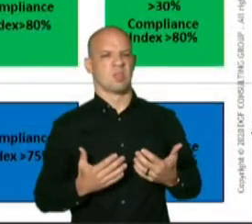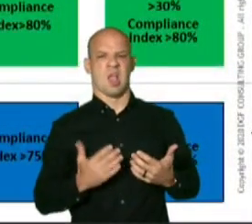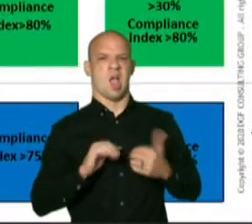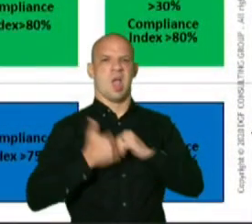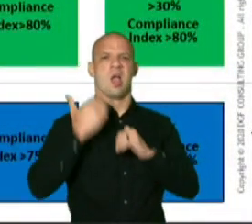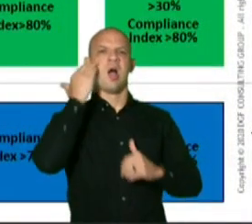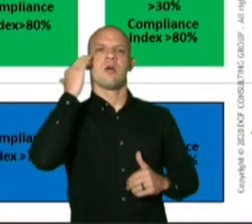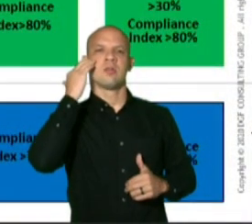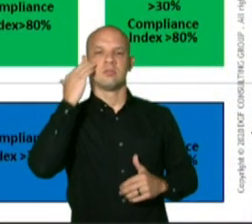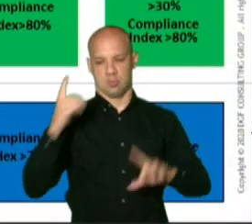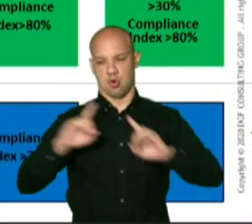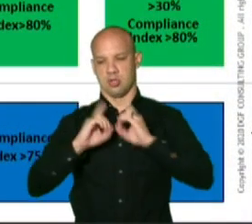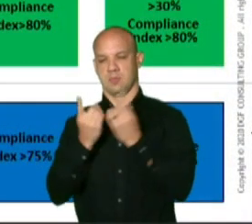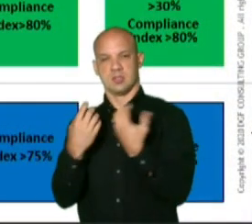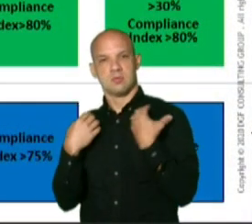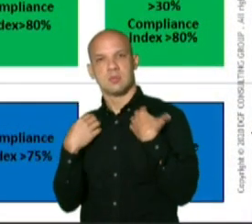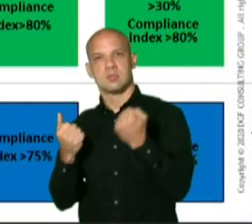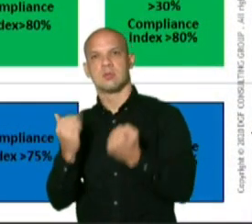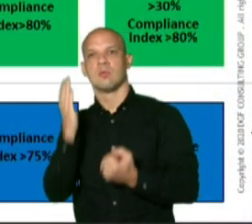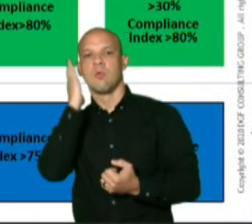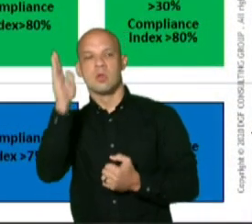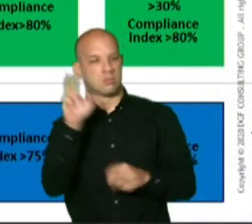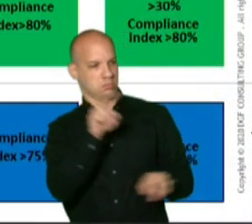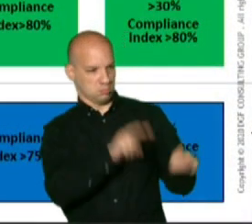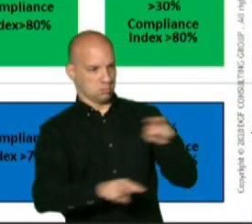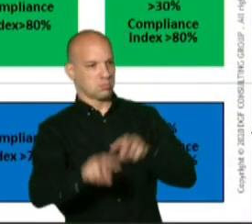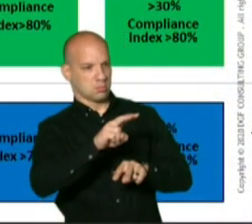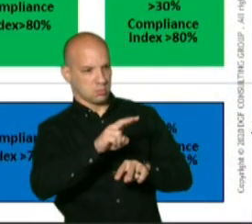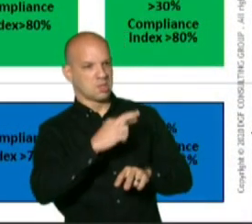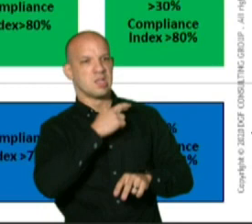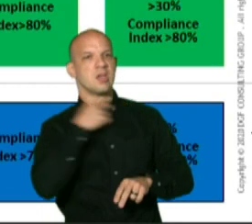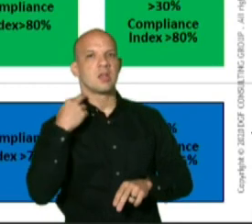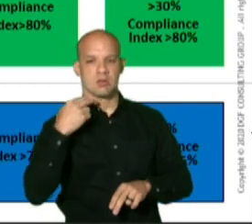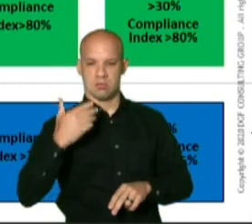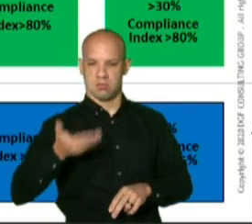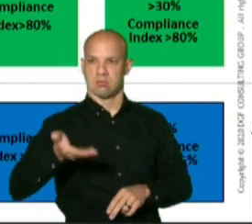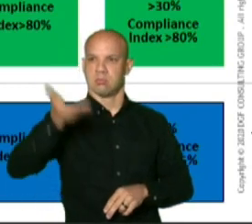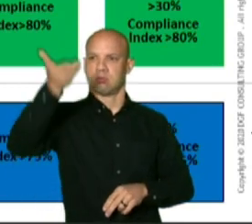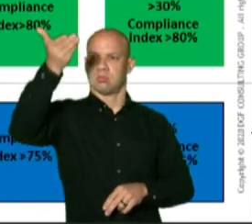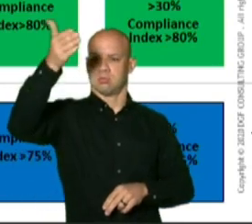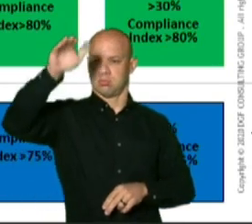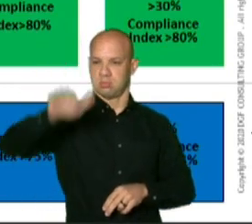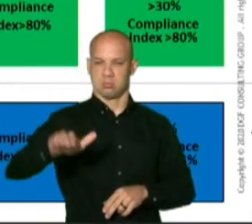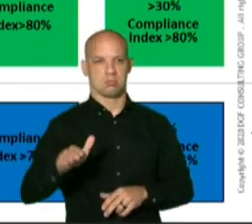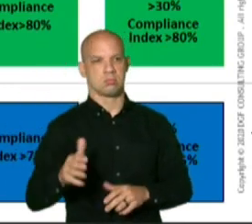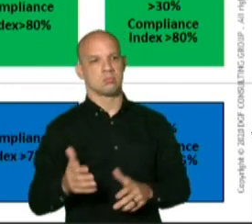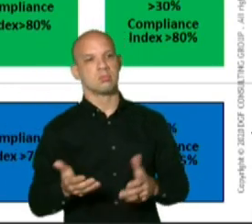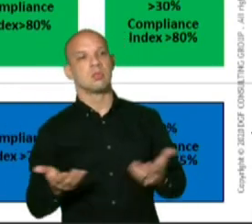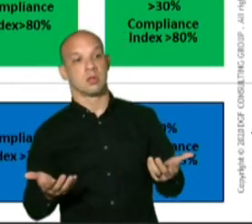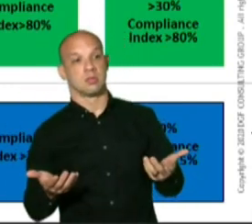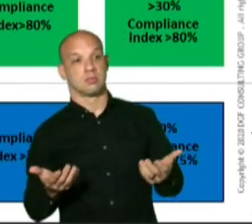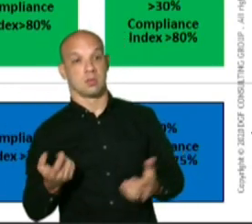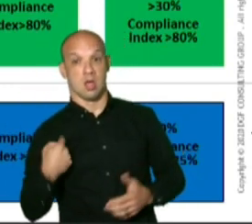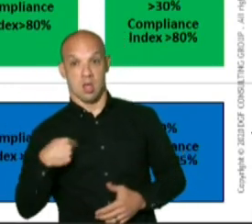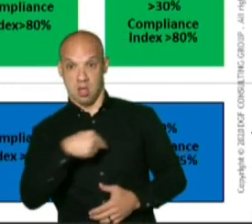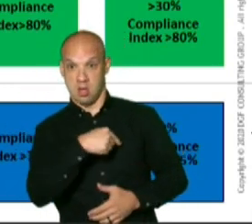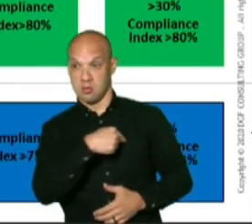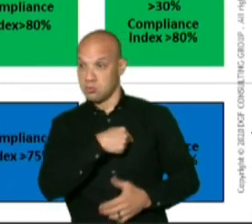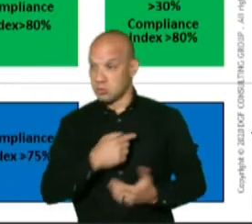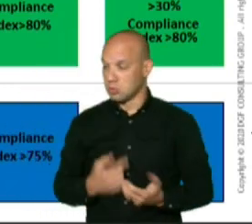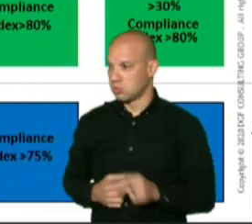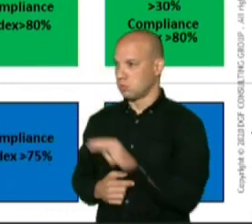Estado los va a definir el Departamento de Salud. Están definidos, ¿verdad? Los define el Departamento de Salud. Y conforme a esos elementos de riesgo